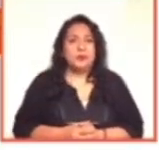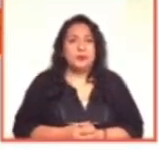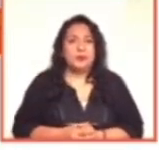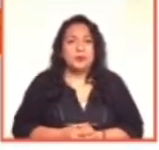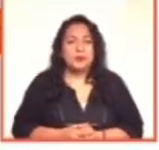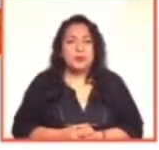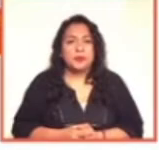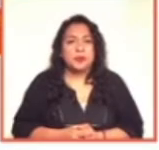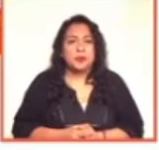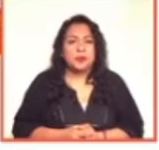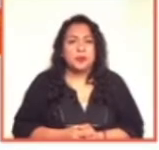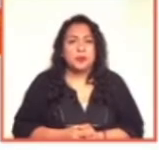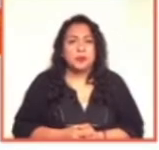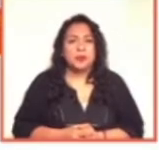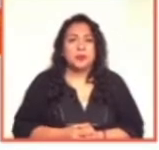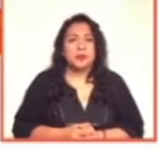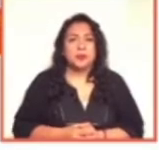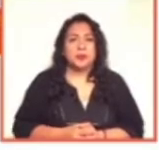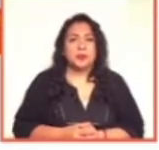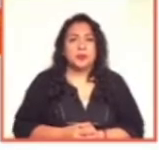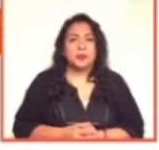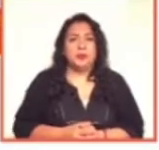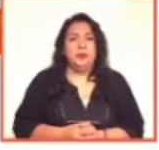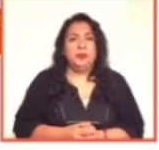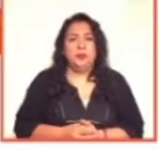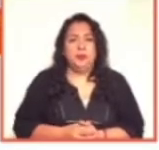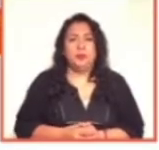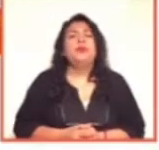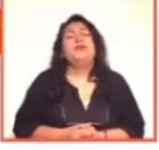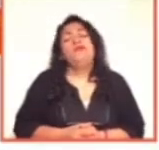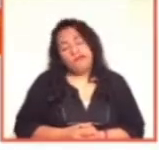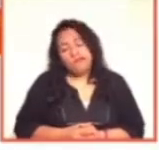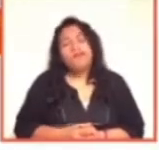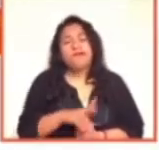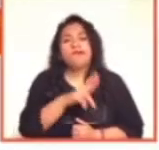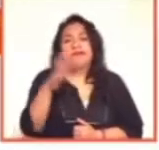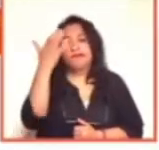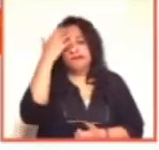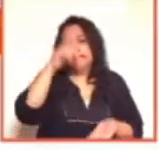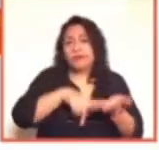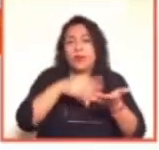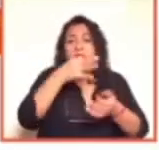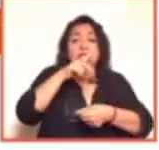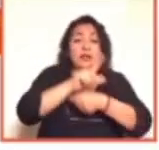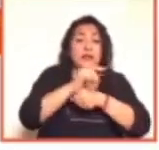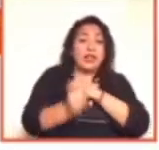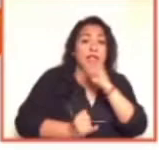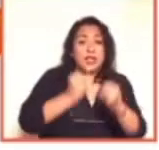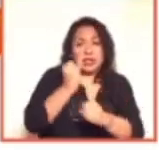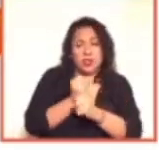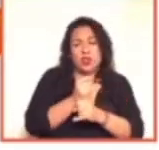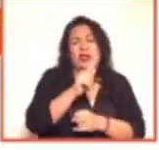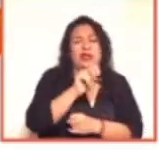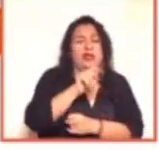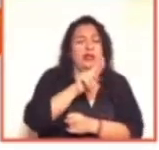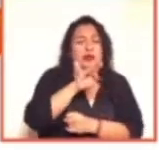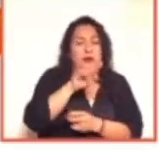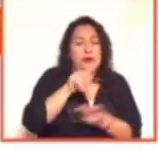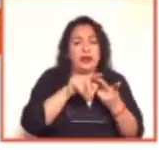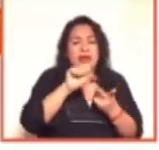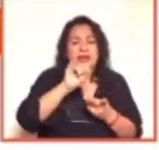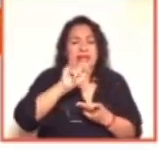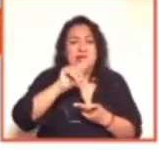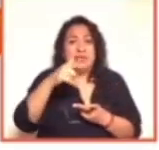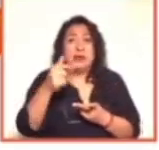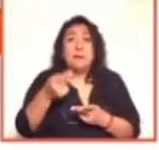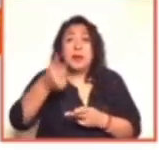¿A poco no has visto cómo toda la gente se para tempranito de madrugada? A pesar de ser reconocida en festivales internacionales como los de Tribeca o Sitges, la ópera prima de Edgar